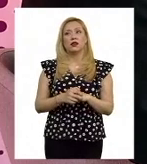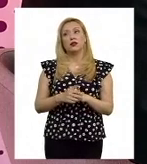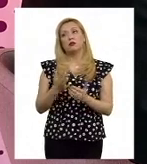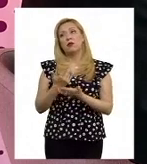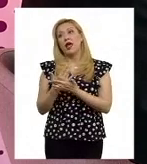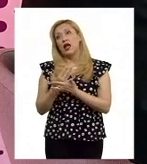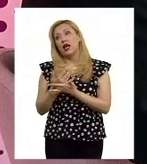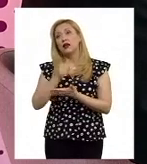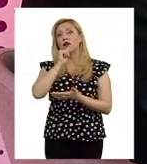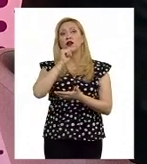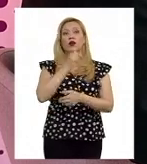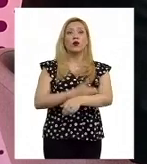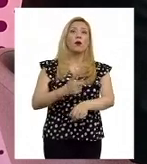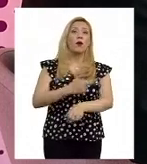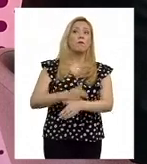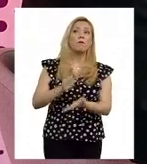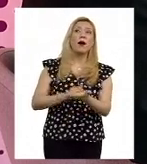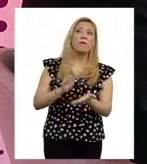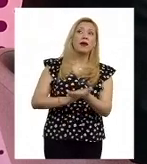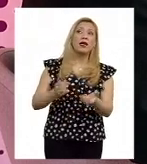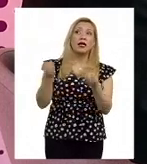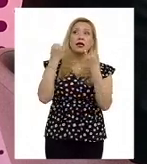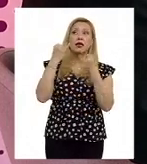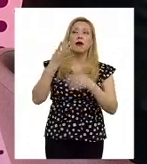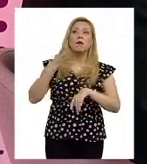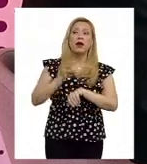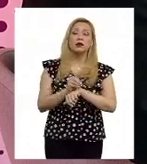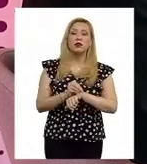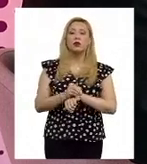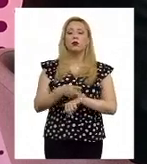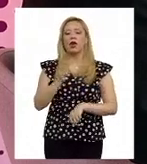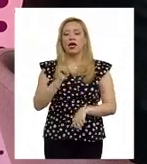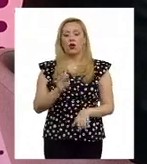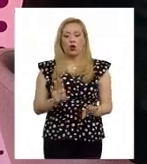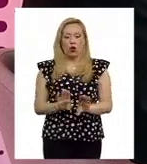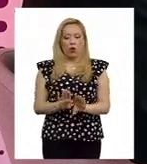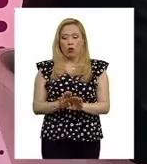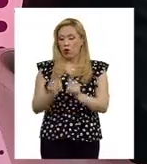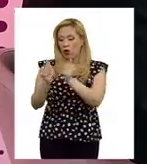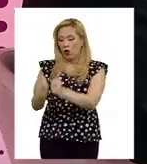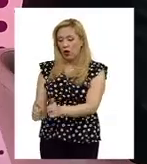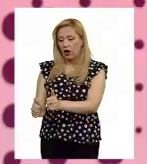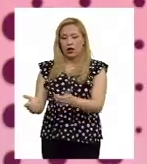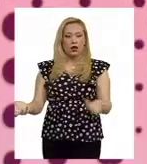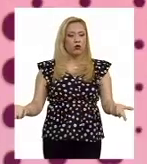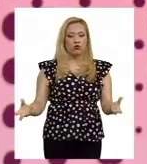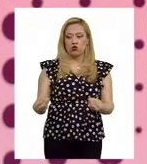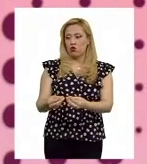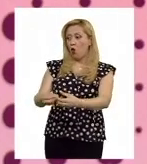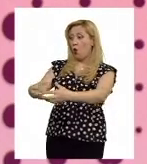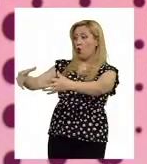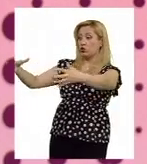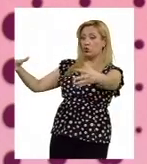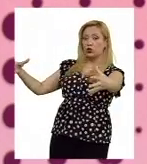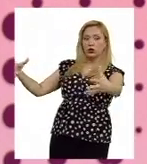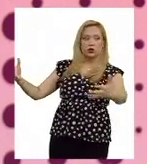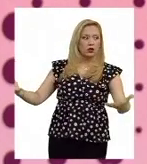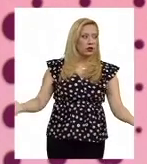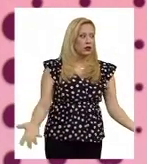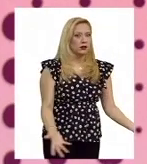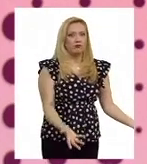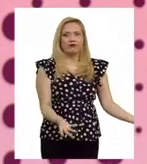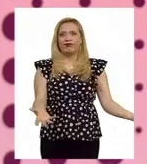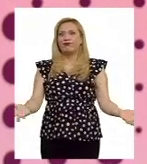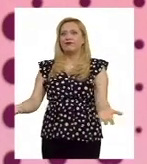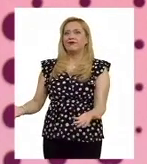resuelve, ¿cómo puedes desde la política pública aminorar también el impacto de la presencia